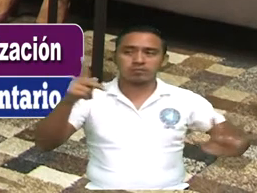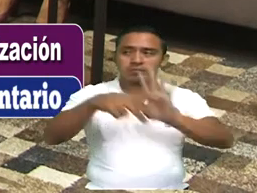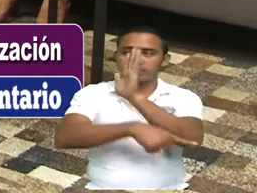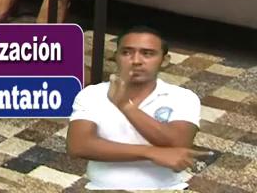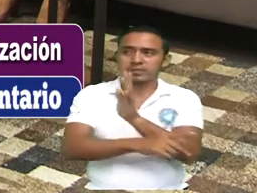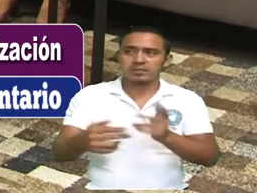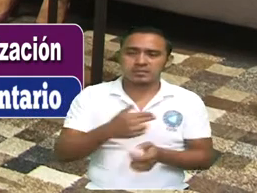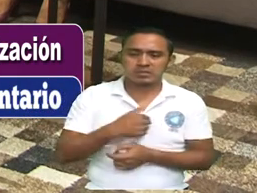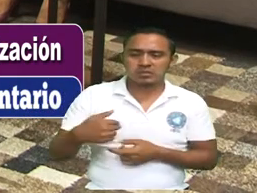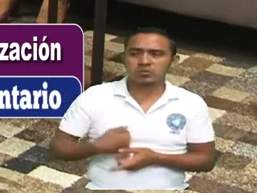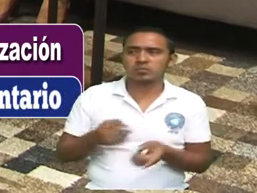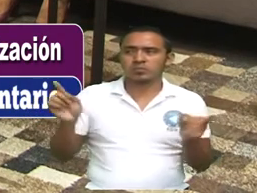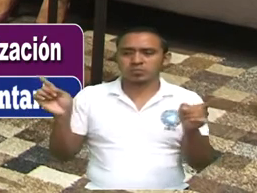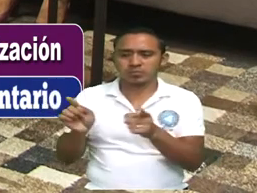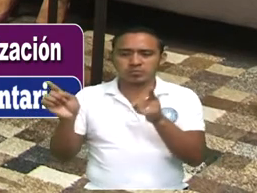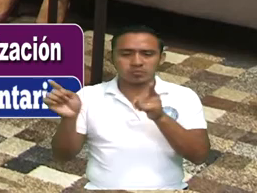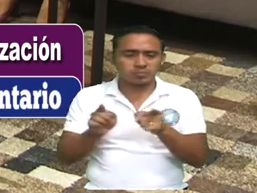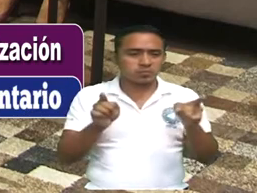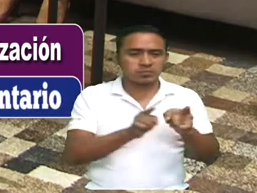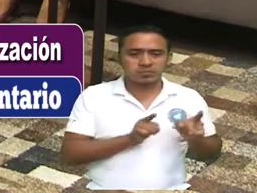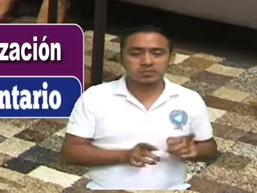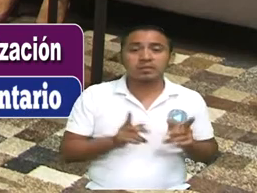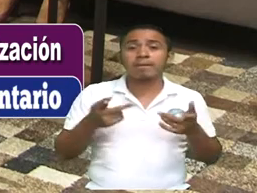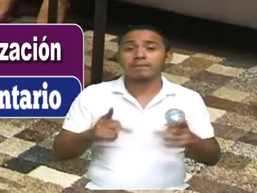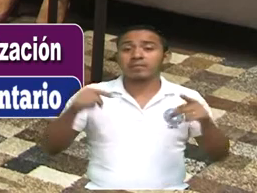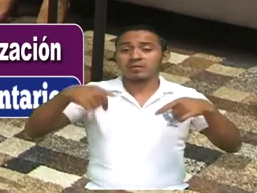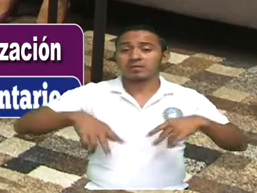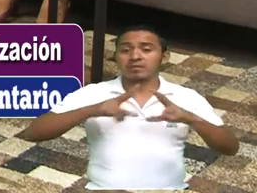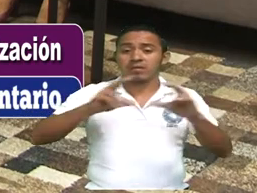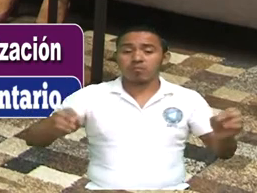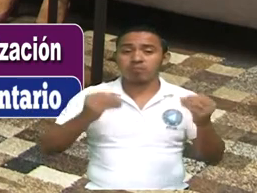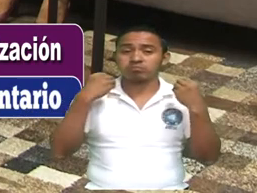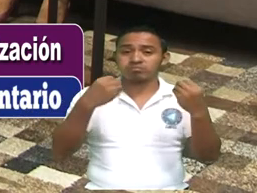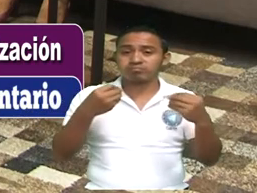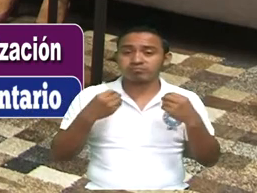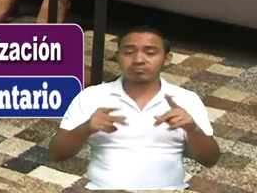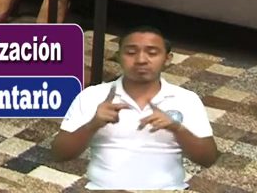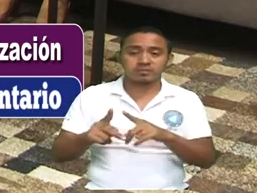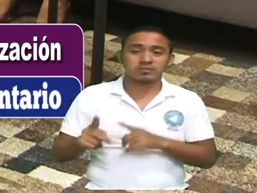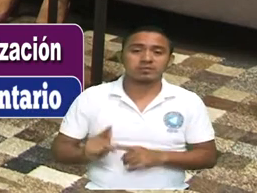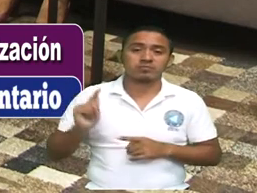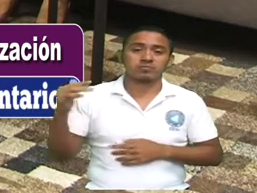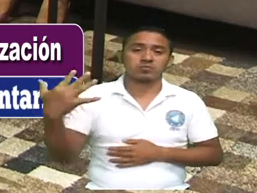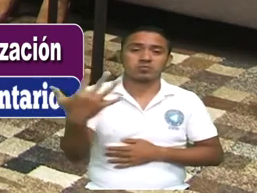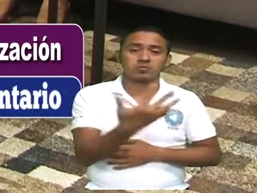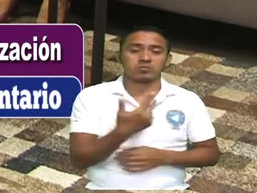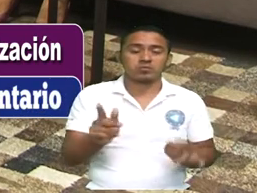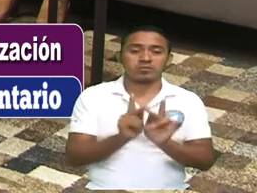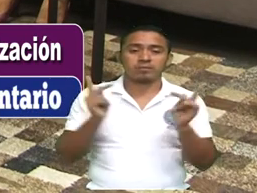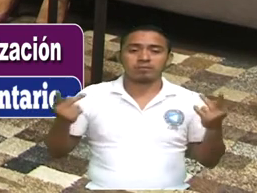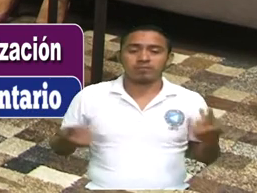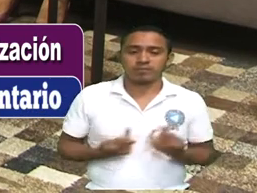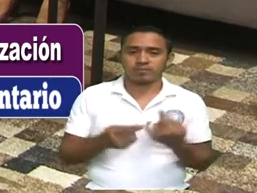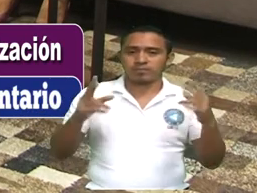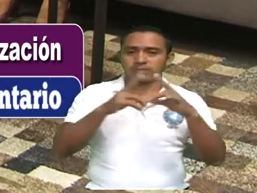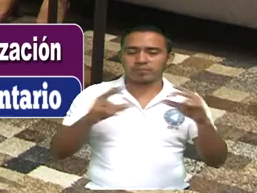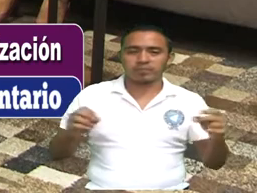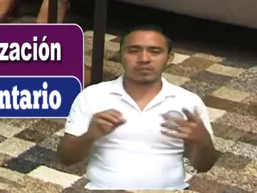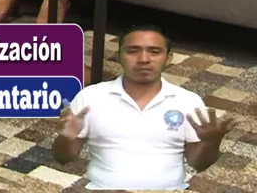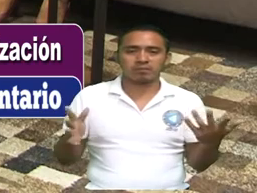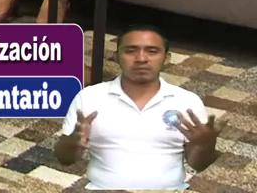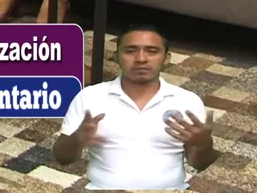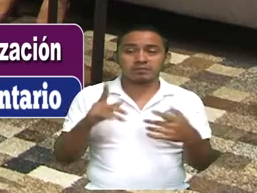tenido cruzadas de alfabetización, pero la de Nicaragua fue masiva con la participación de todo el pueblo nicaragüense, no se quedó nadie